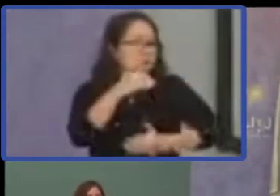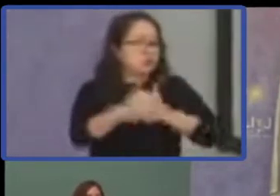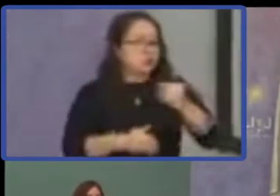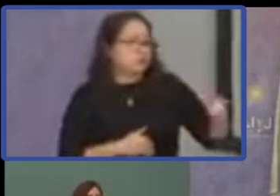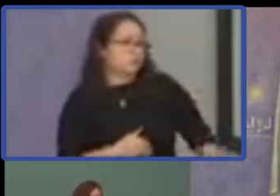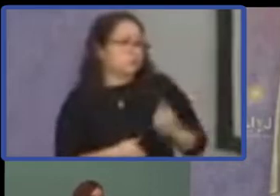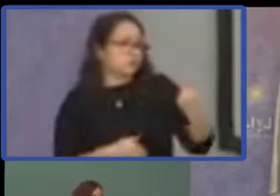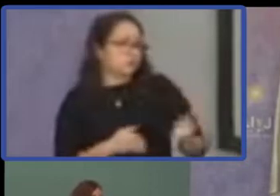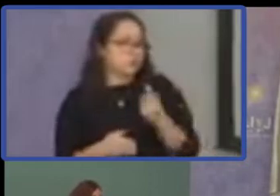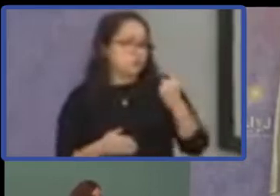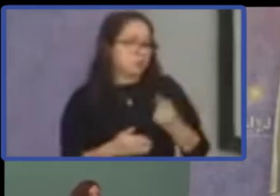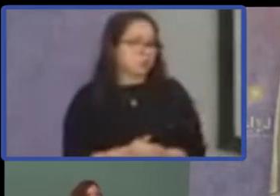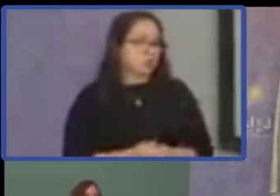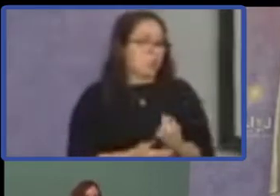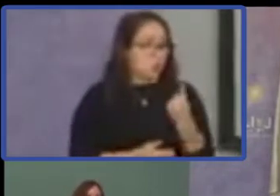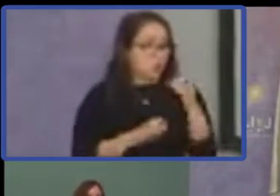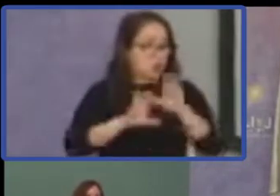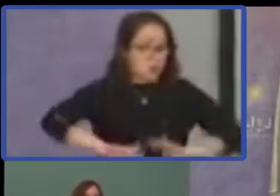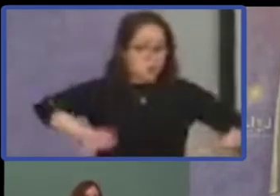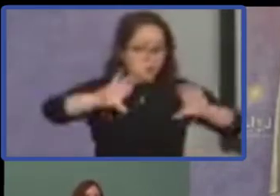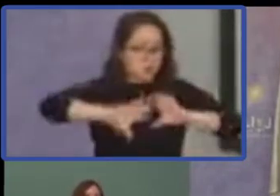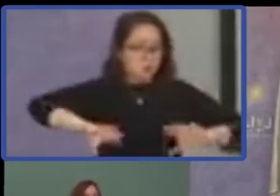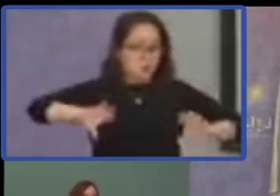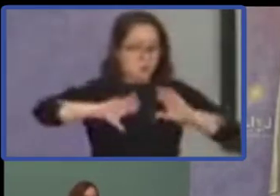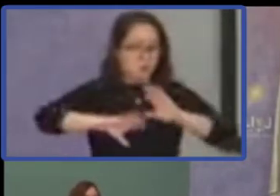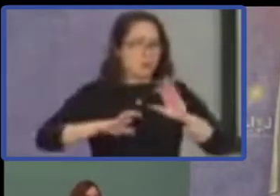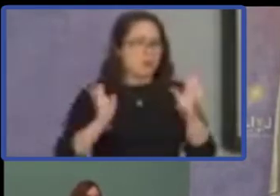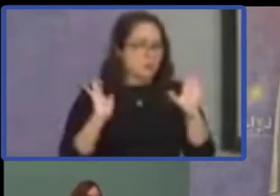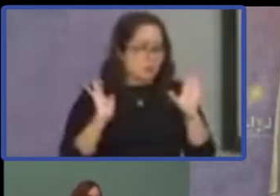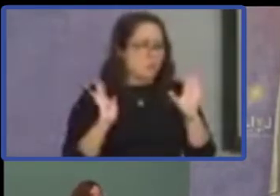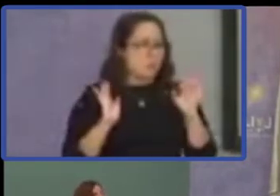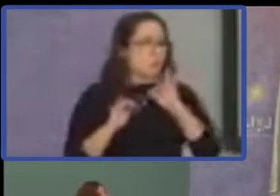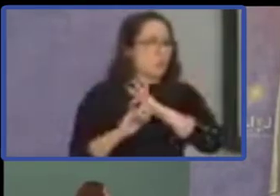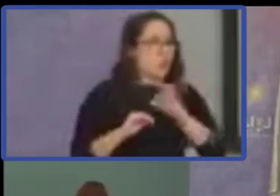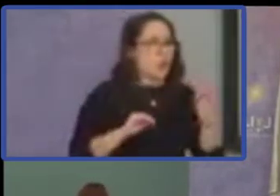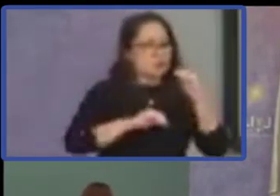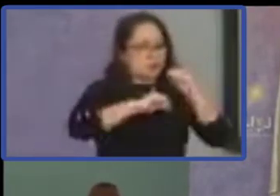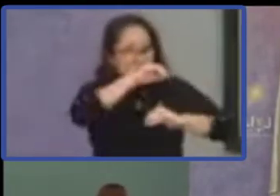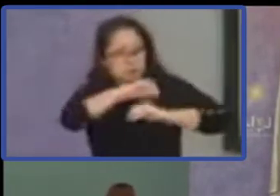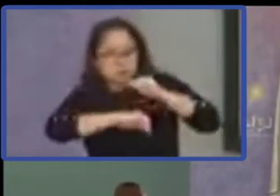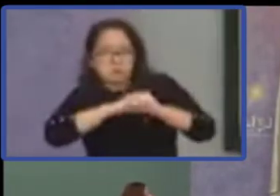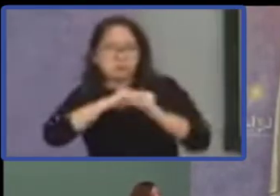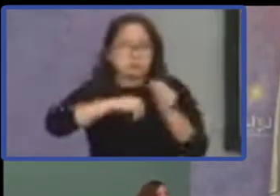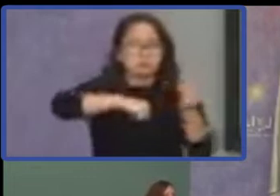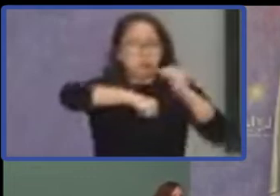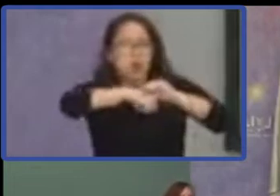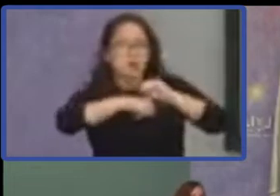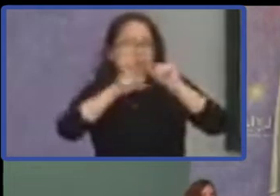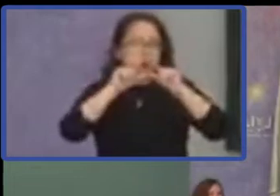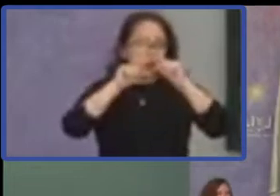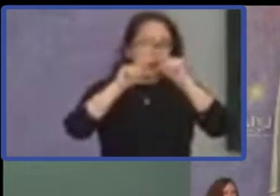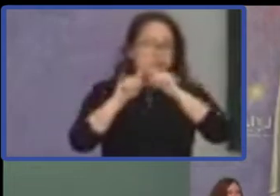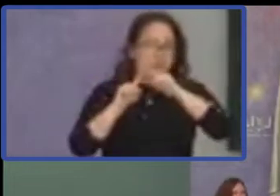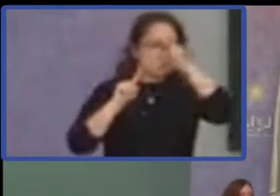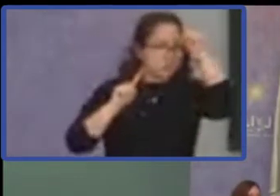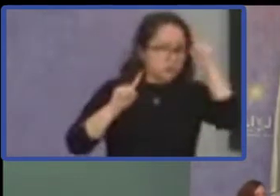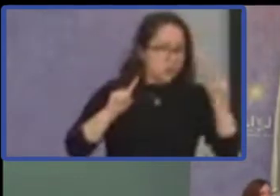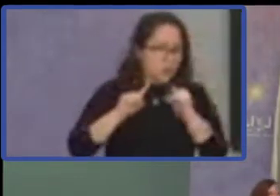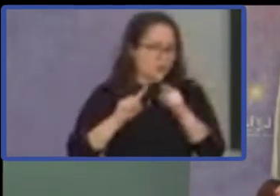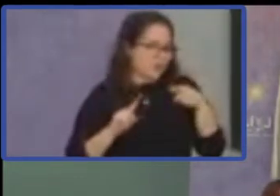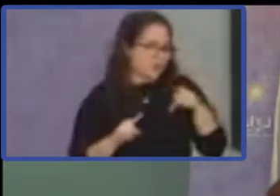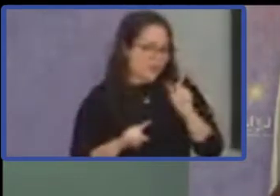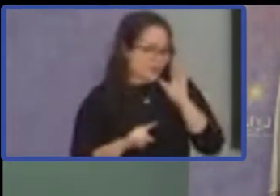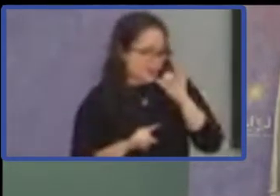Una computadora puede seguir iterando lo que se llama poniendo más triángulos y claro que nosotros no lo podemos representar aquí, pero para los